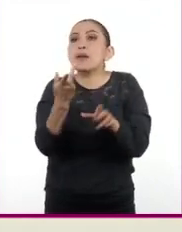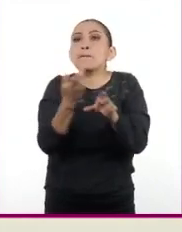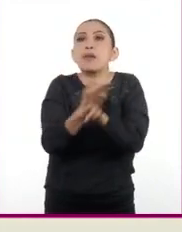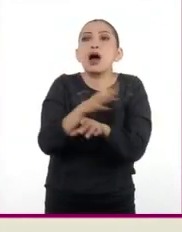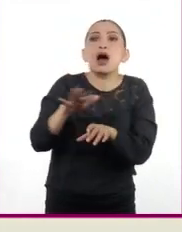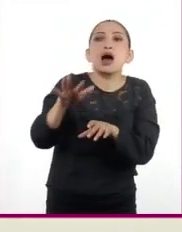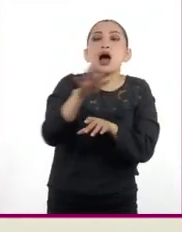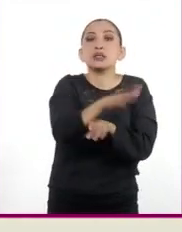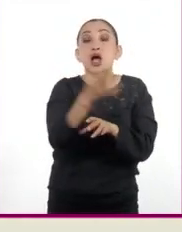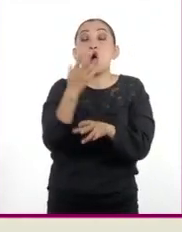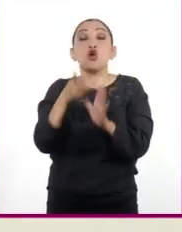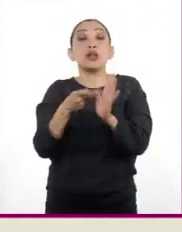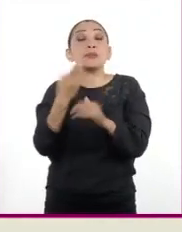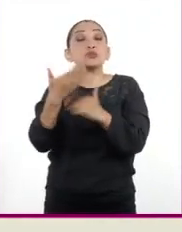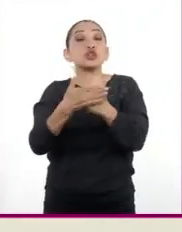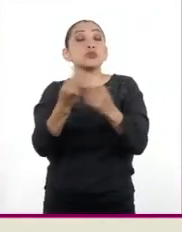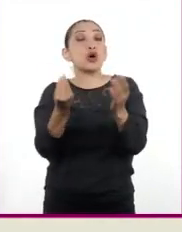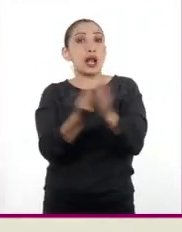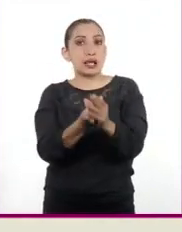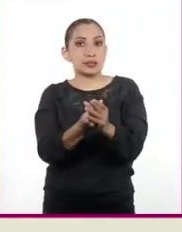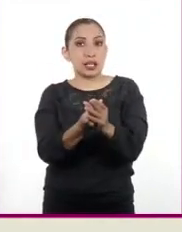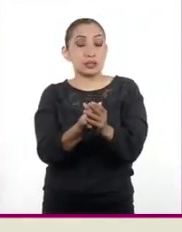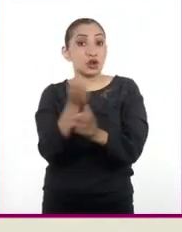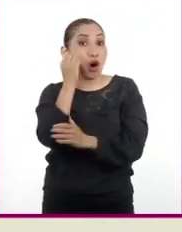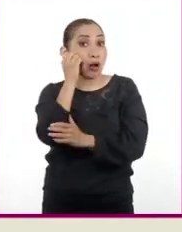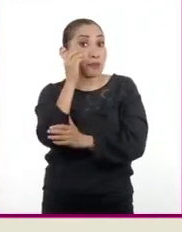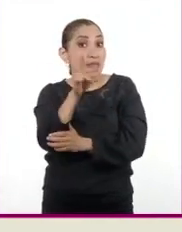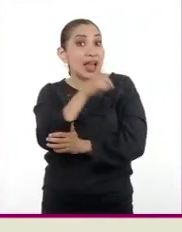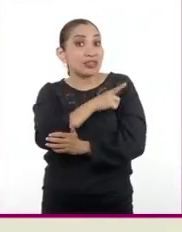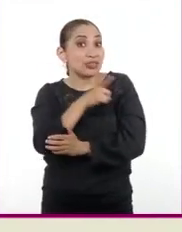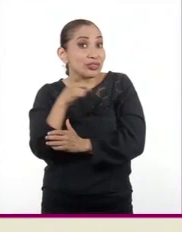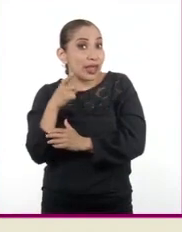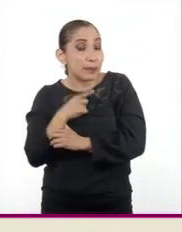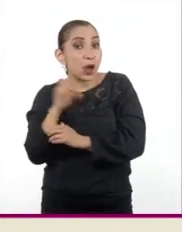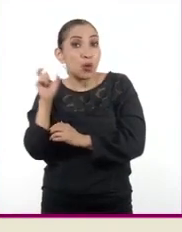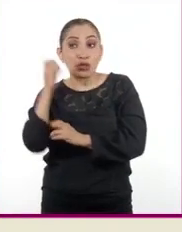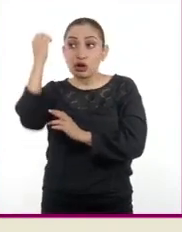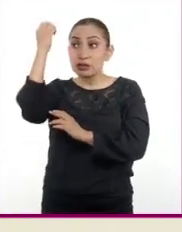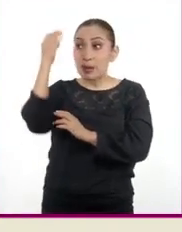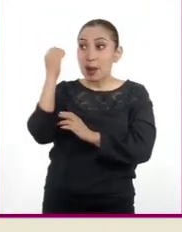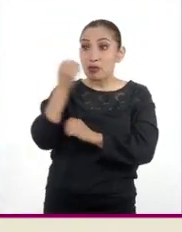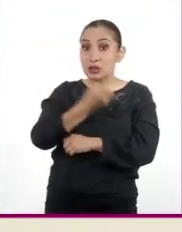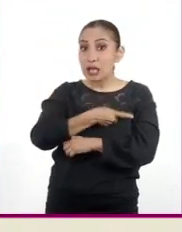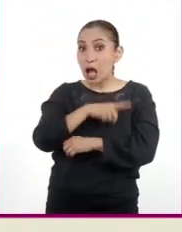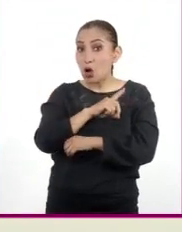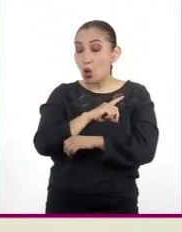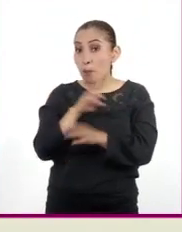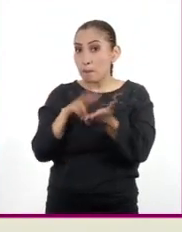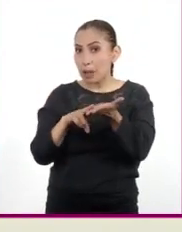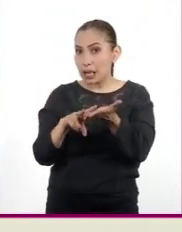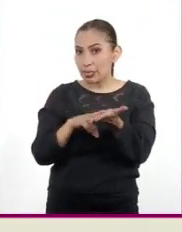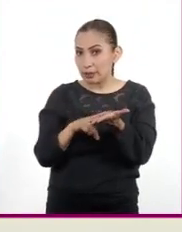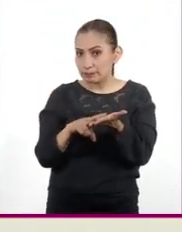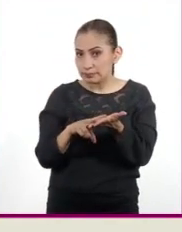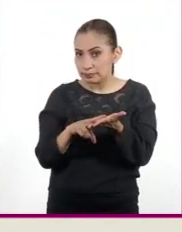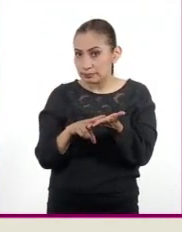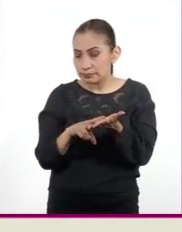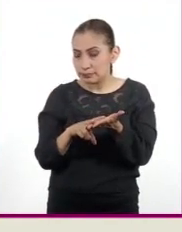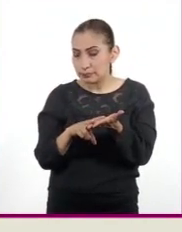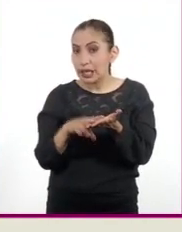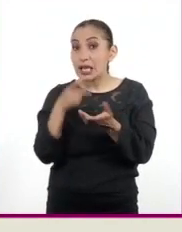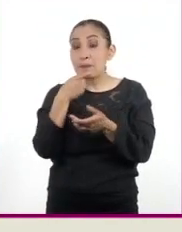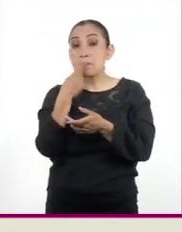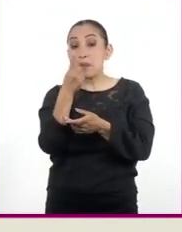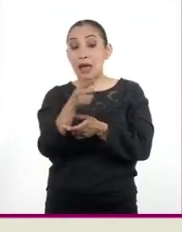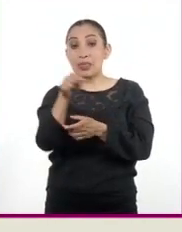informados sobre el regreso a clases. No olviden que lo deberán hacer cuando el semáforo sanitario esté en el verde y lo